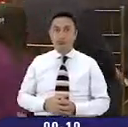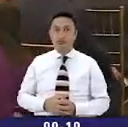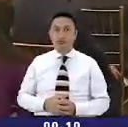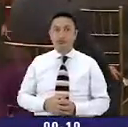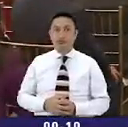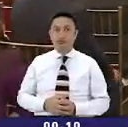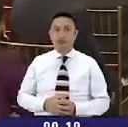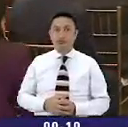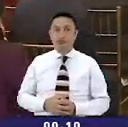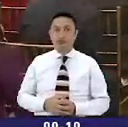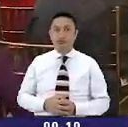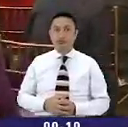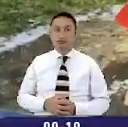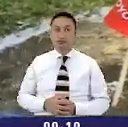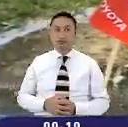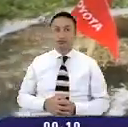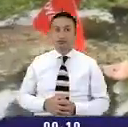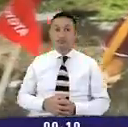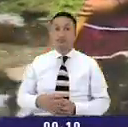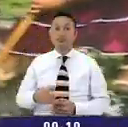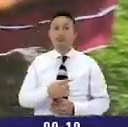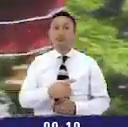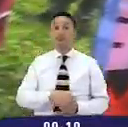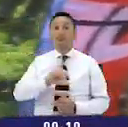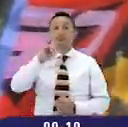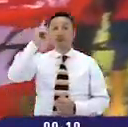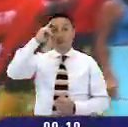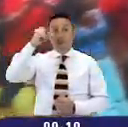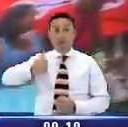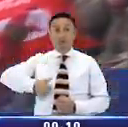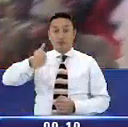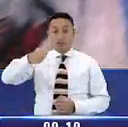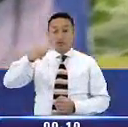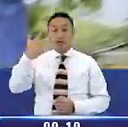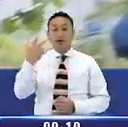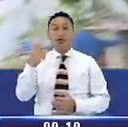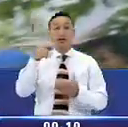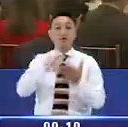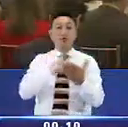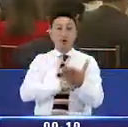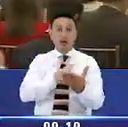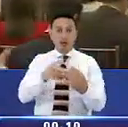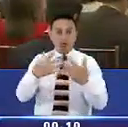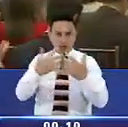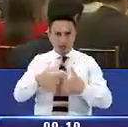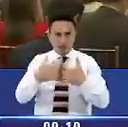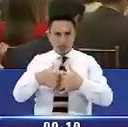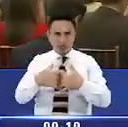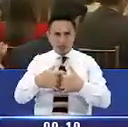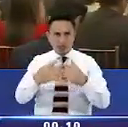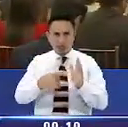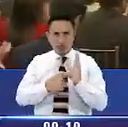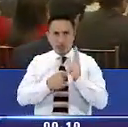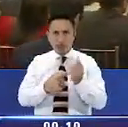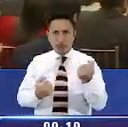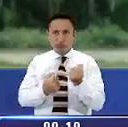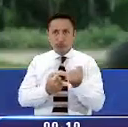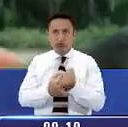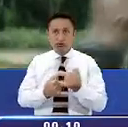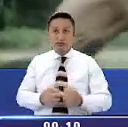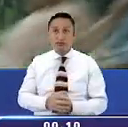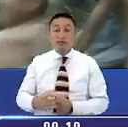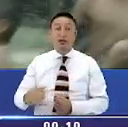Con el apoyo del sector privado, el régimen busca poner en marcha 13 proyectos previamente calificados que quieren ser patrocinados para enfrentar